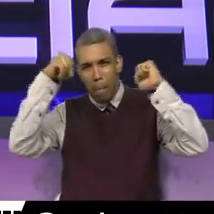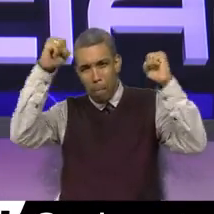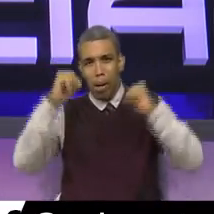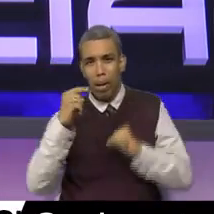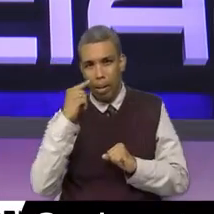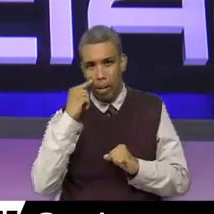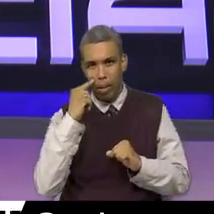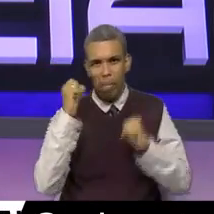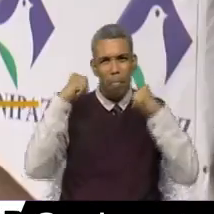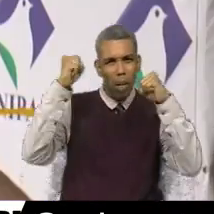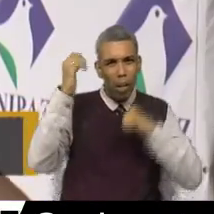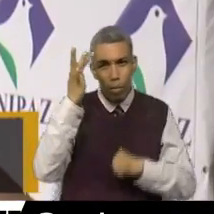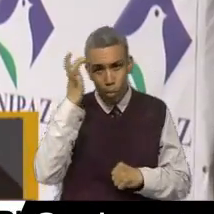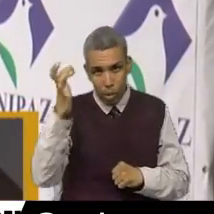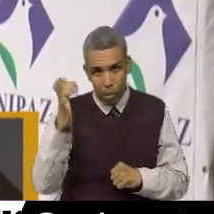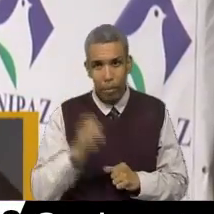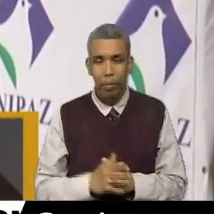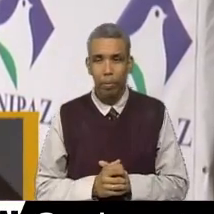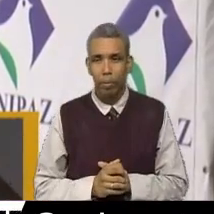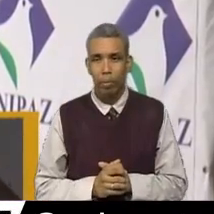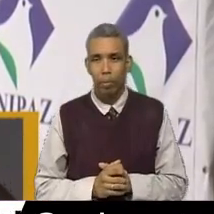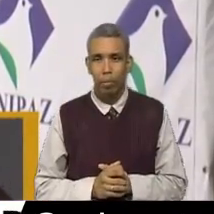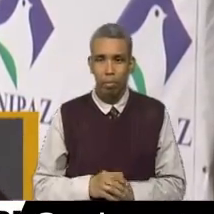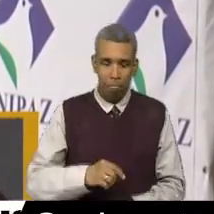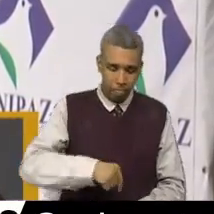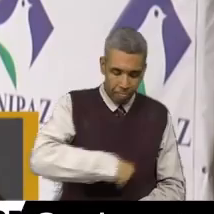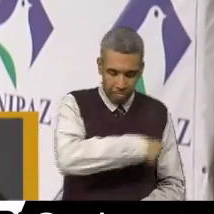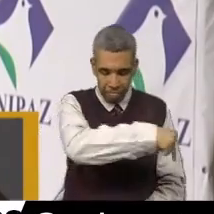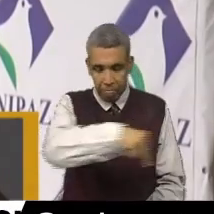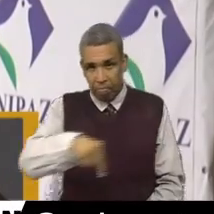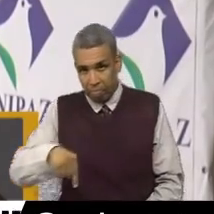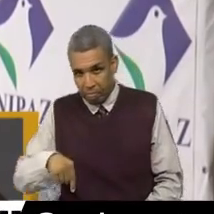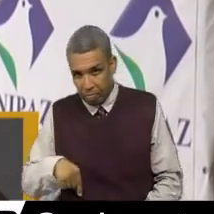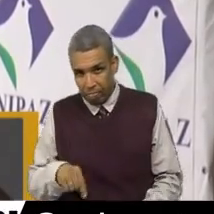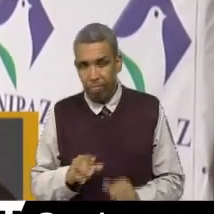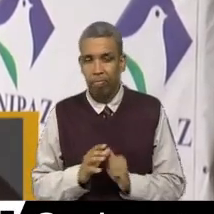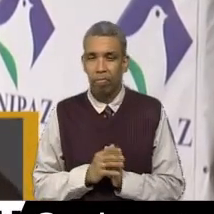oficial. Nosotros estamos trabajando en lo mismo. Nosotros venimos haciendo una